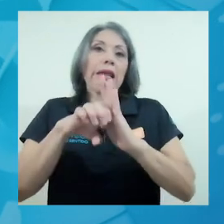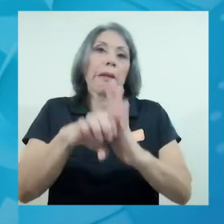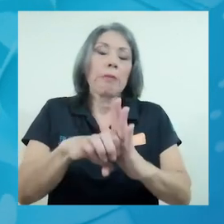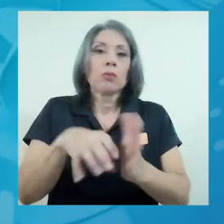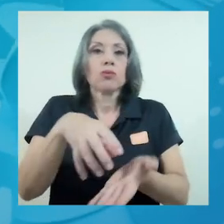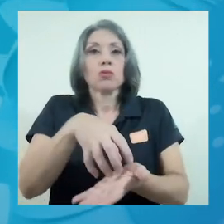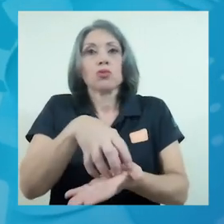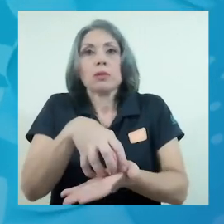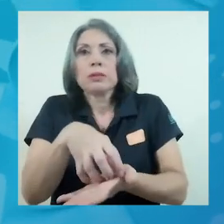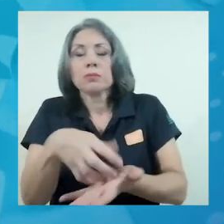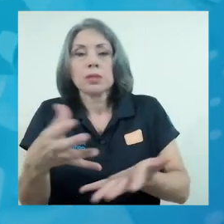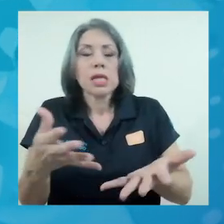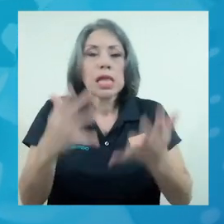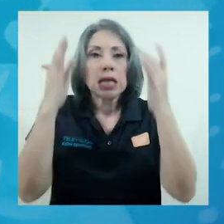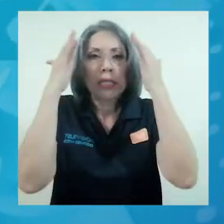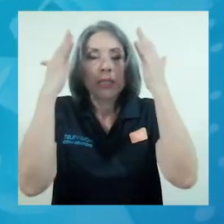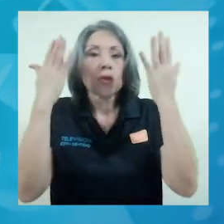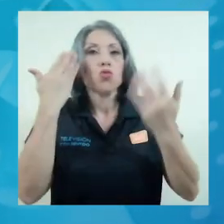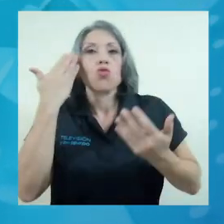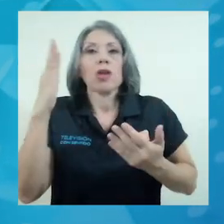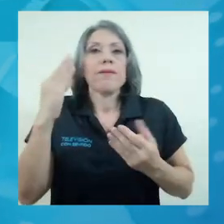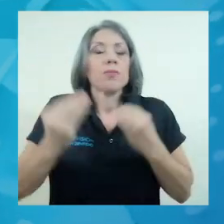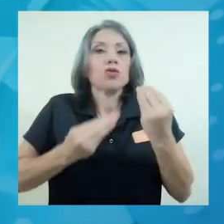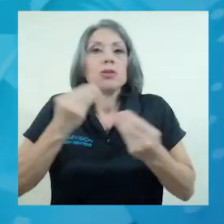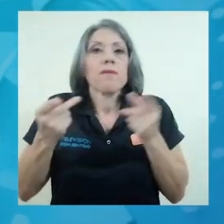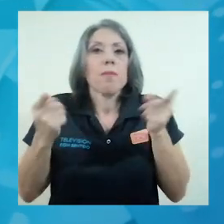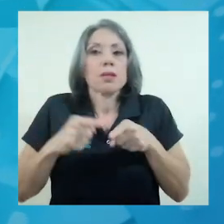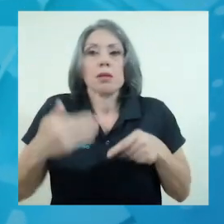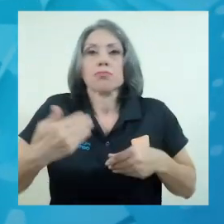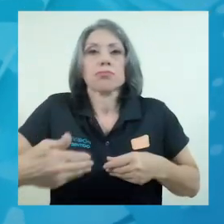no sabemos cómo hacer las cosas entonces es normal